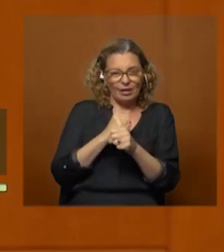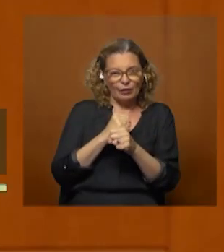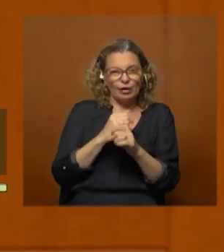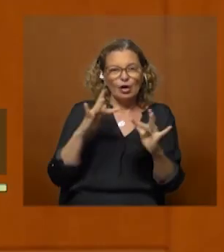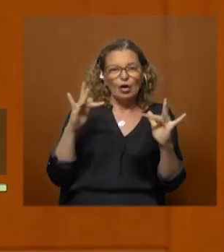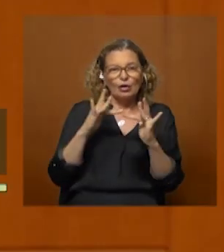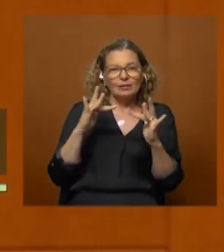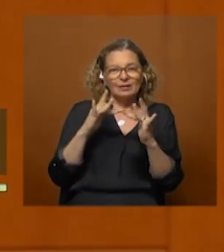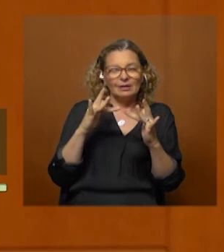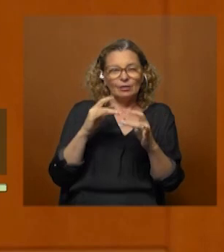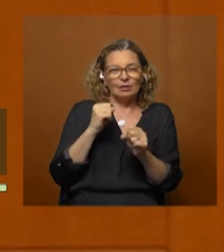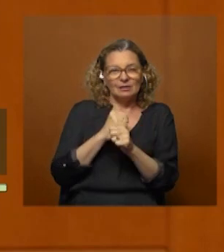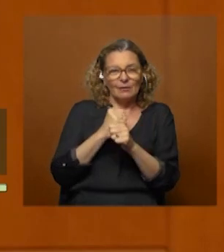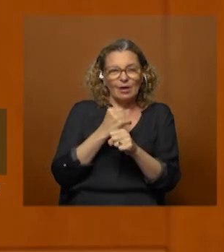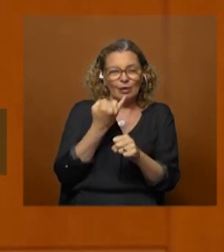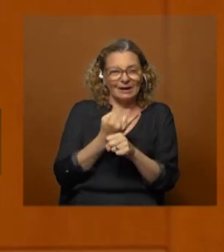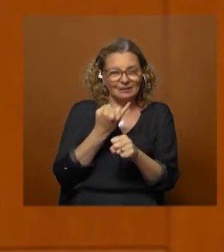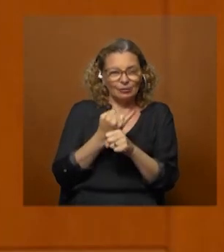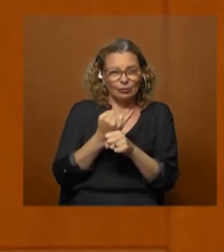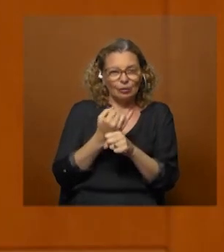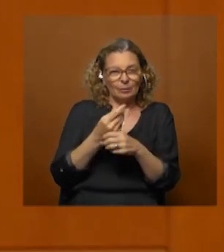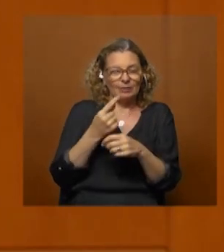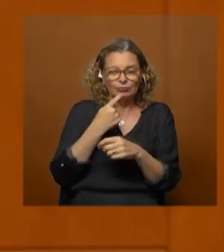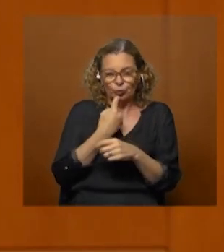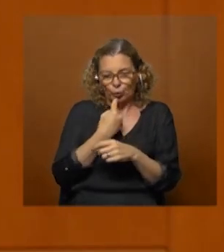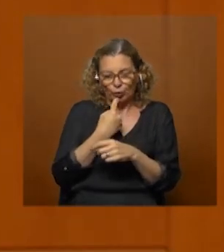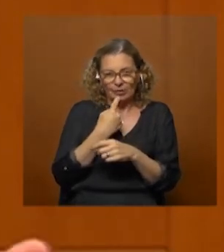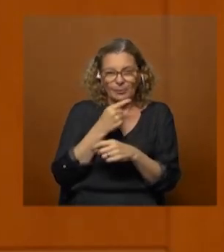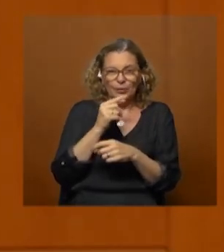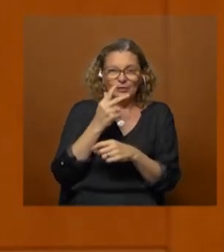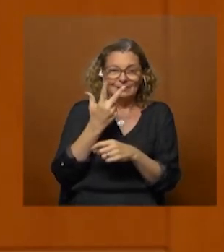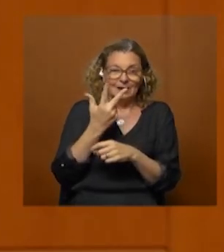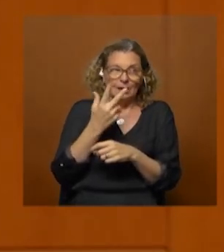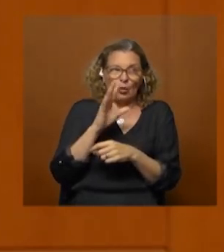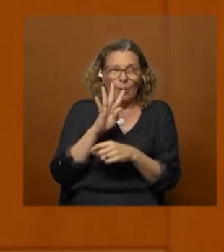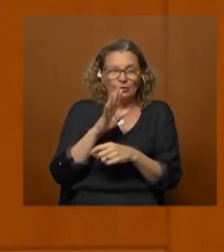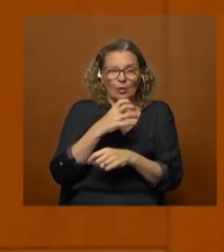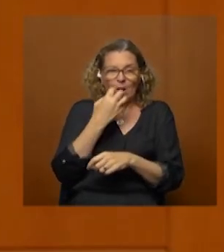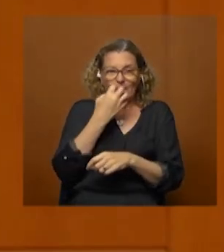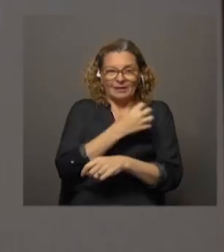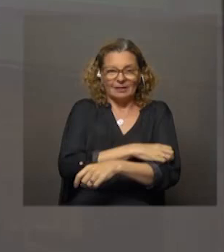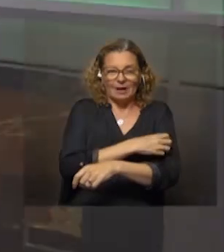coincidieron en que la labor de la institución no debe haberse cuestionada por unas pocas manzanas podridas